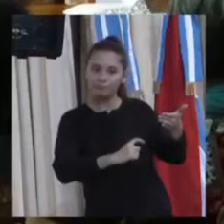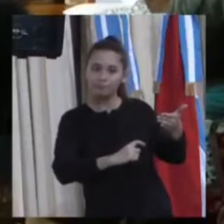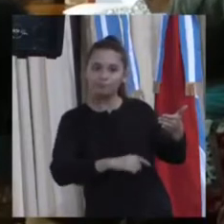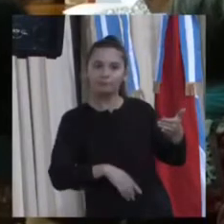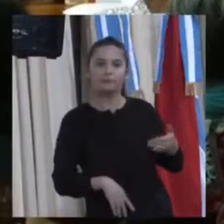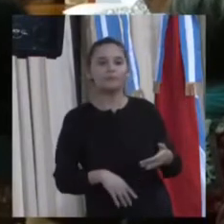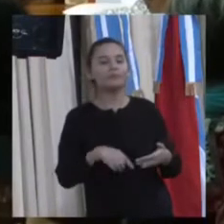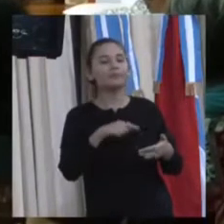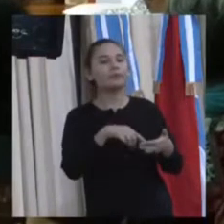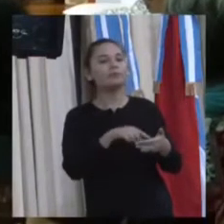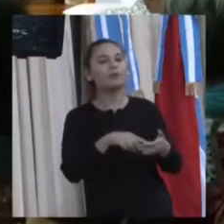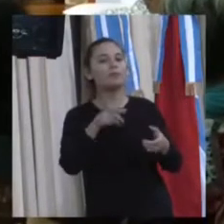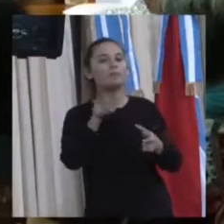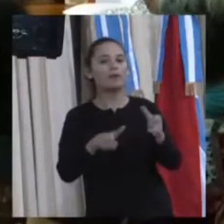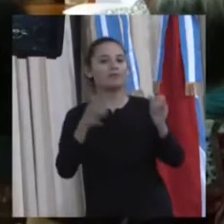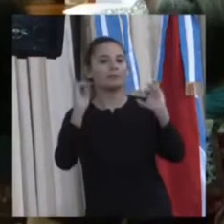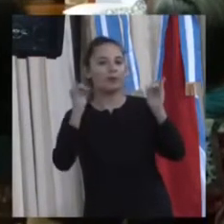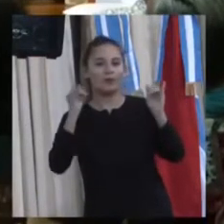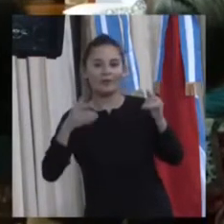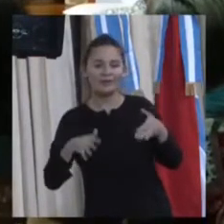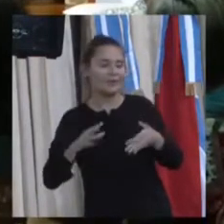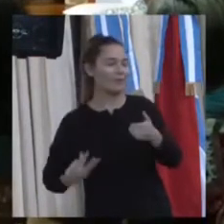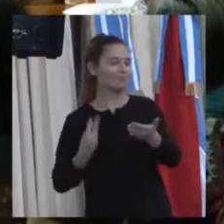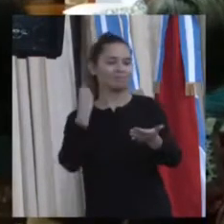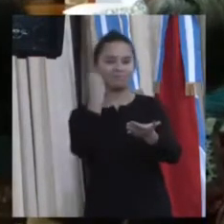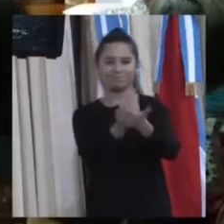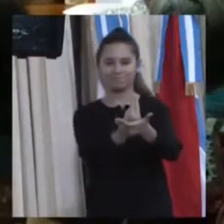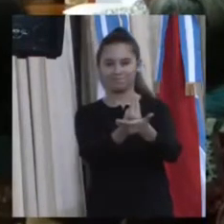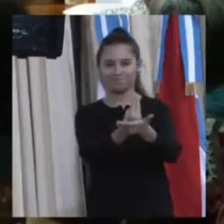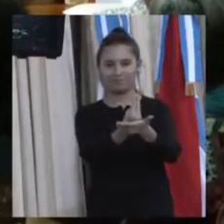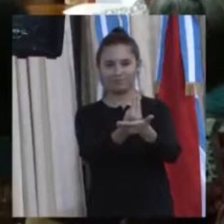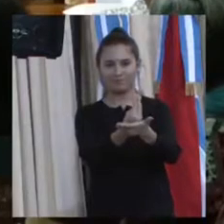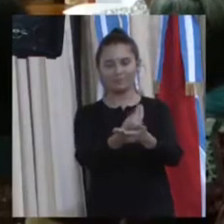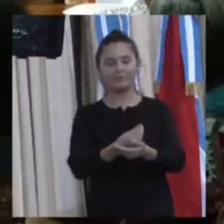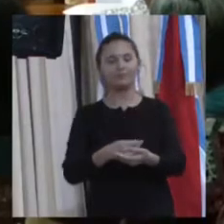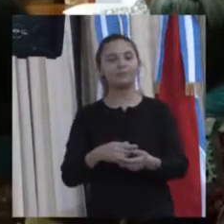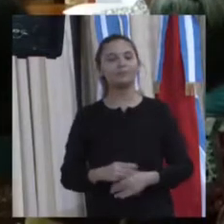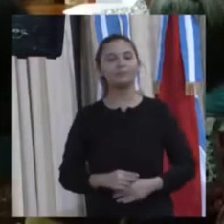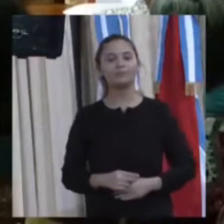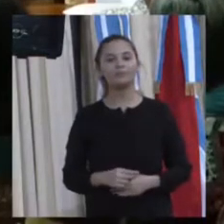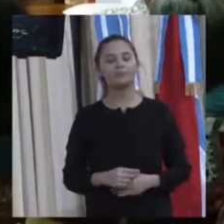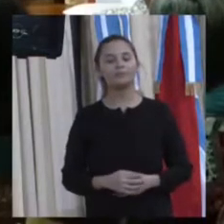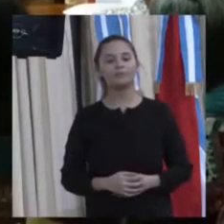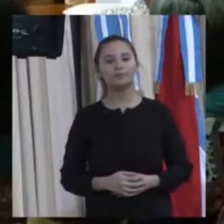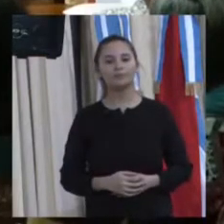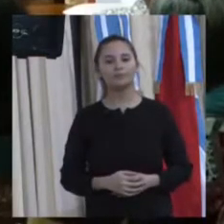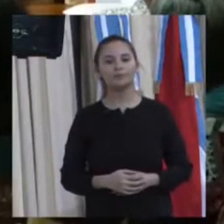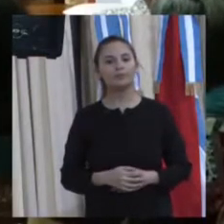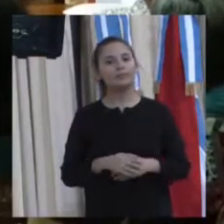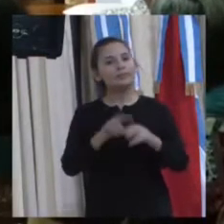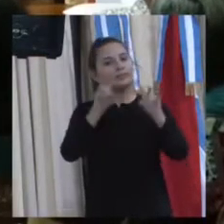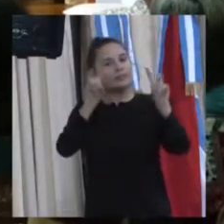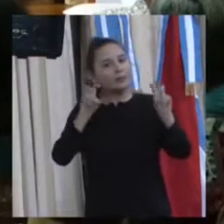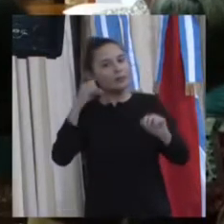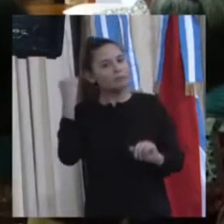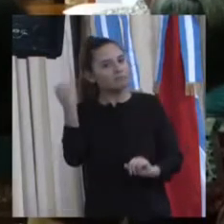a los jóvenes, en efecto, como los grandes protagonistas, plantean un asunto